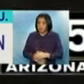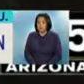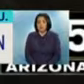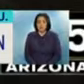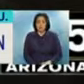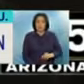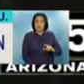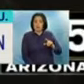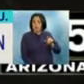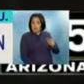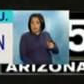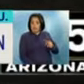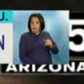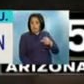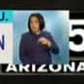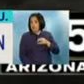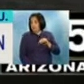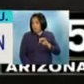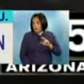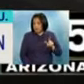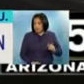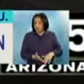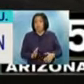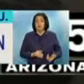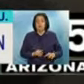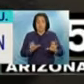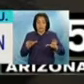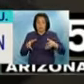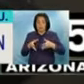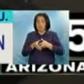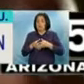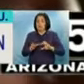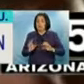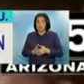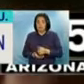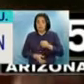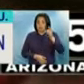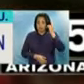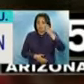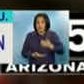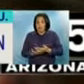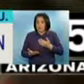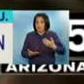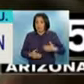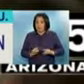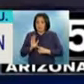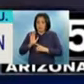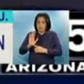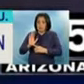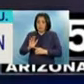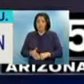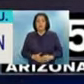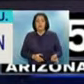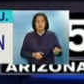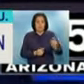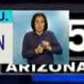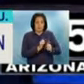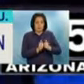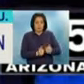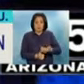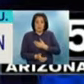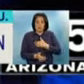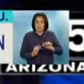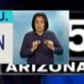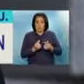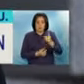peruana Lorela Praeli se hizo presente en la Convención Demócrata minutos antes de la presentación de la candidata del partido,